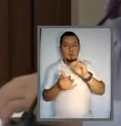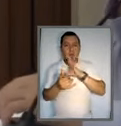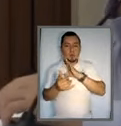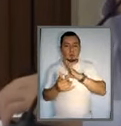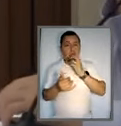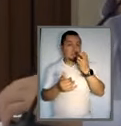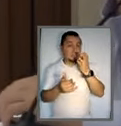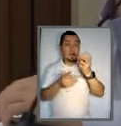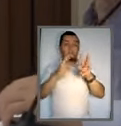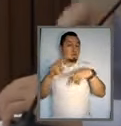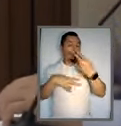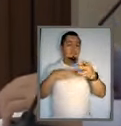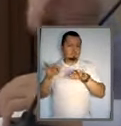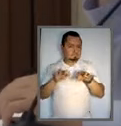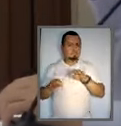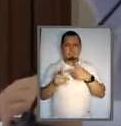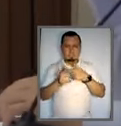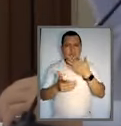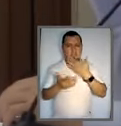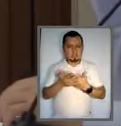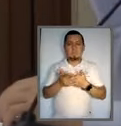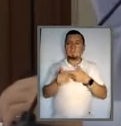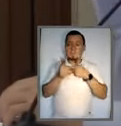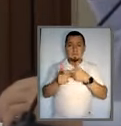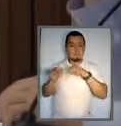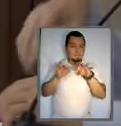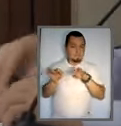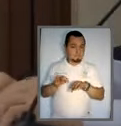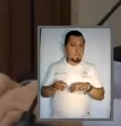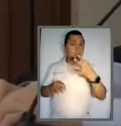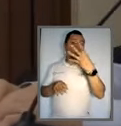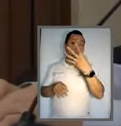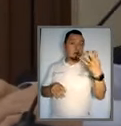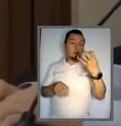Entonces, vamos avanzando bien en ese tema. Esta semana estaremos llegando alrededor de